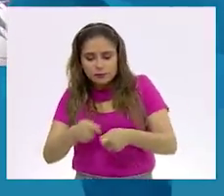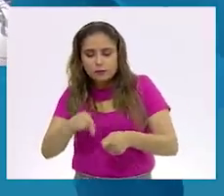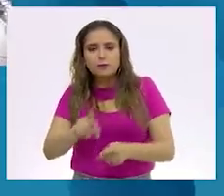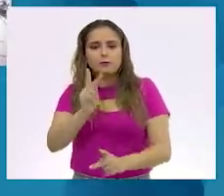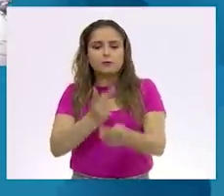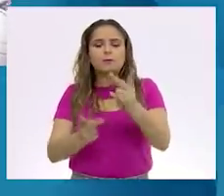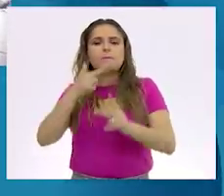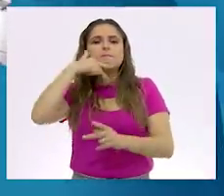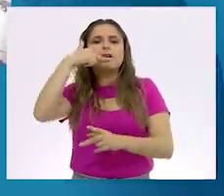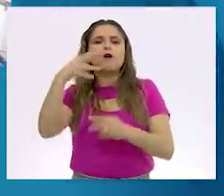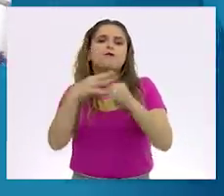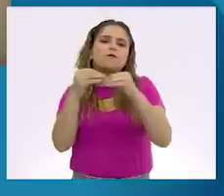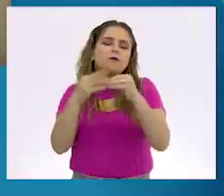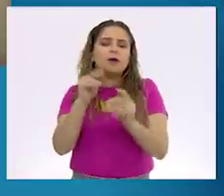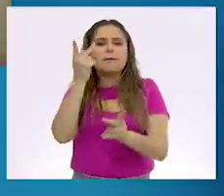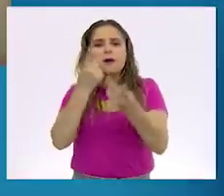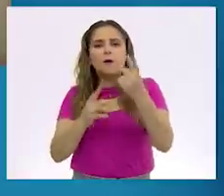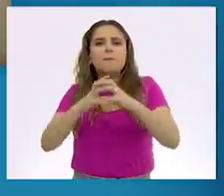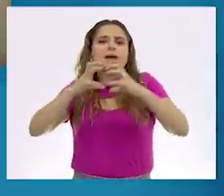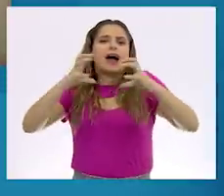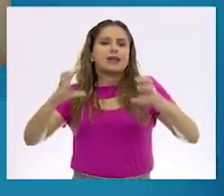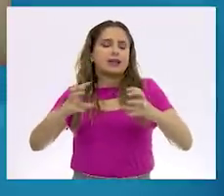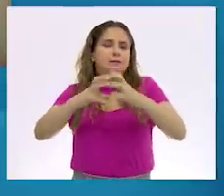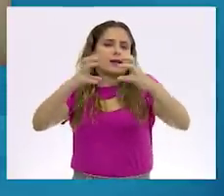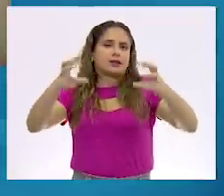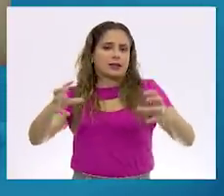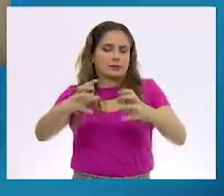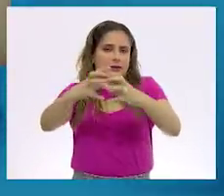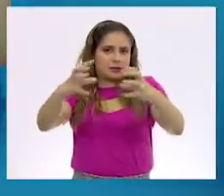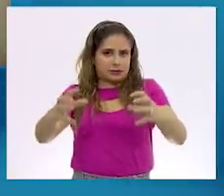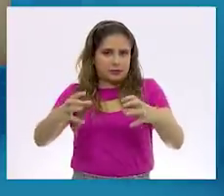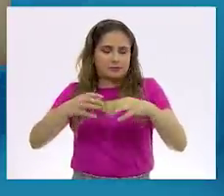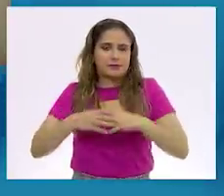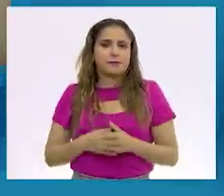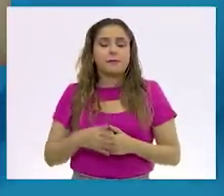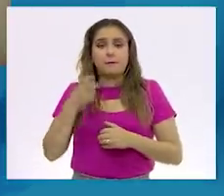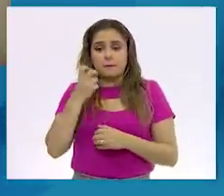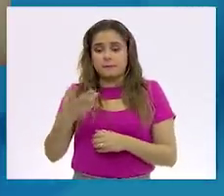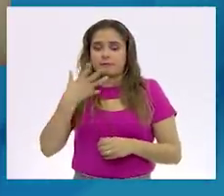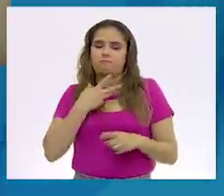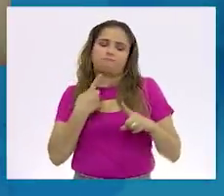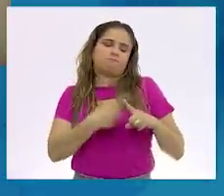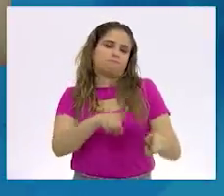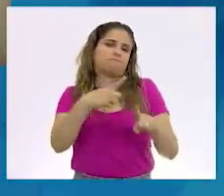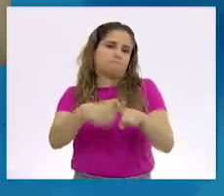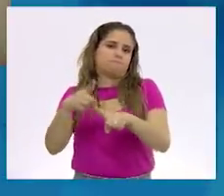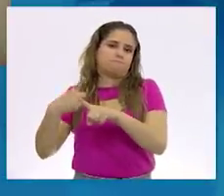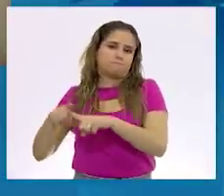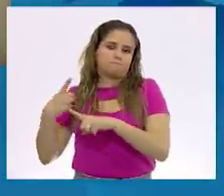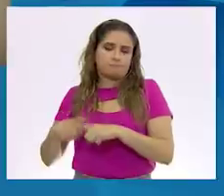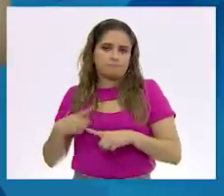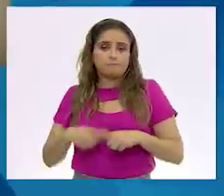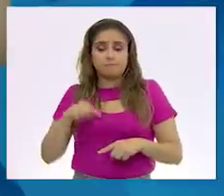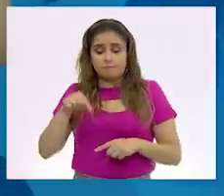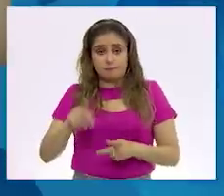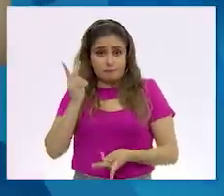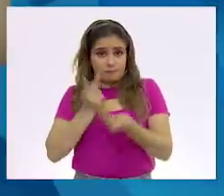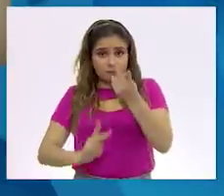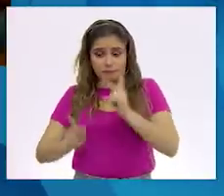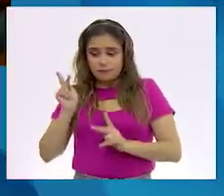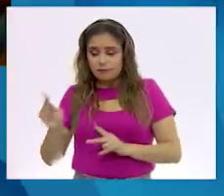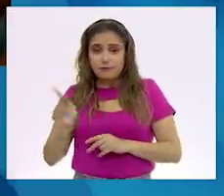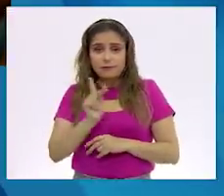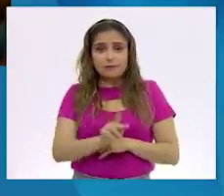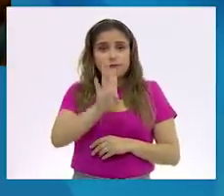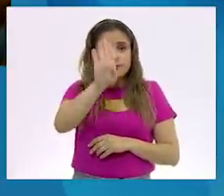Los parientes silvestres son la moneda de ahorro en el inmenso banco de la biodiversidad. Son plantas muy parecidas